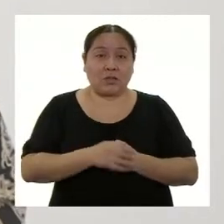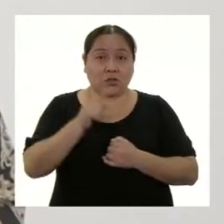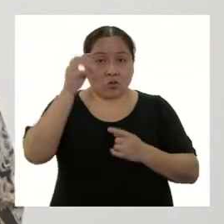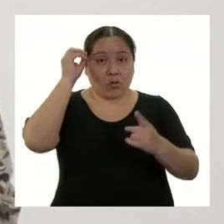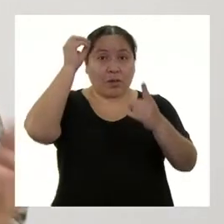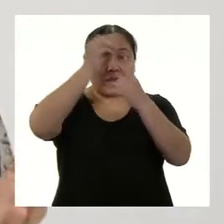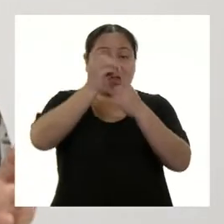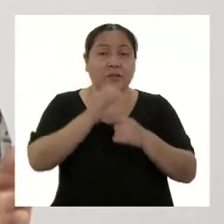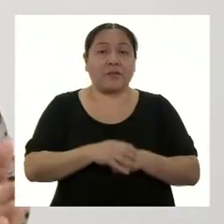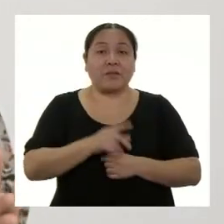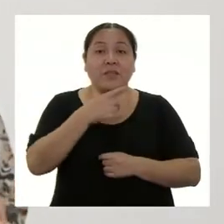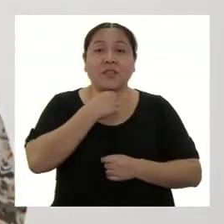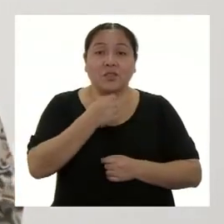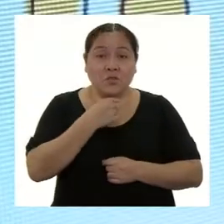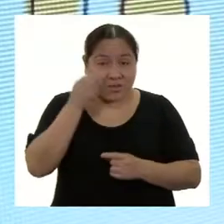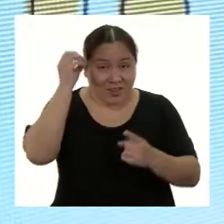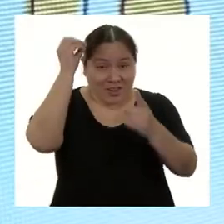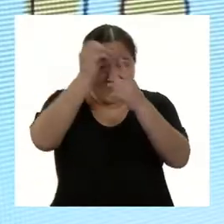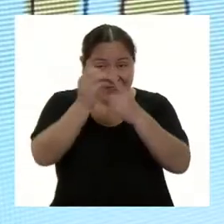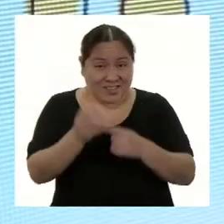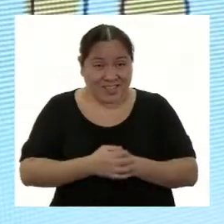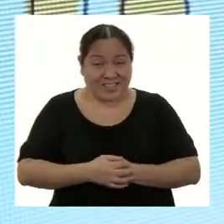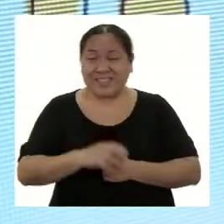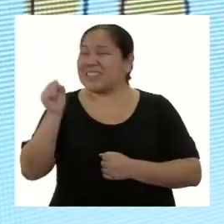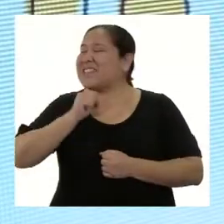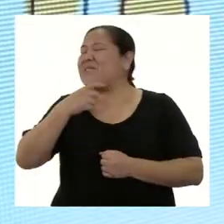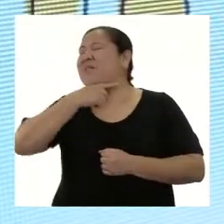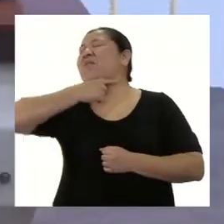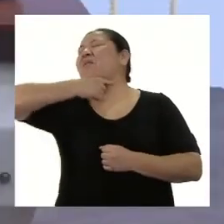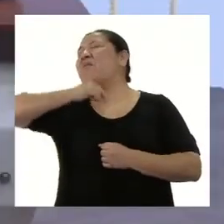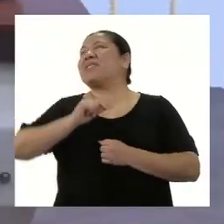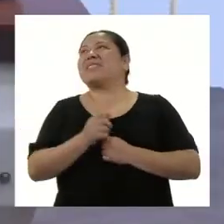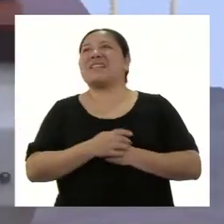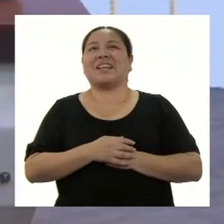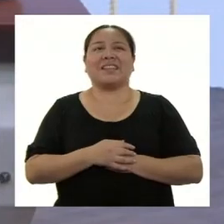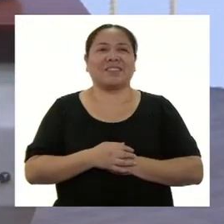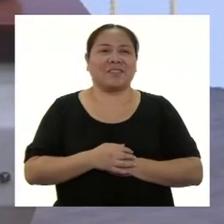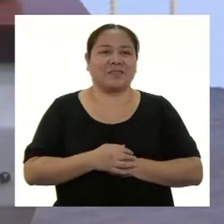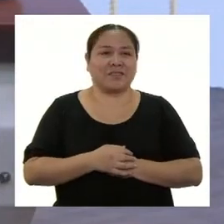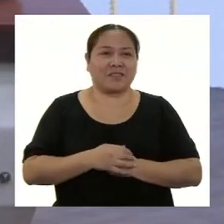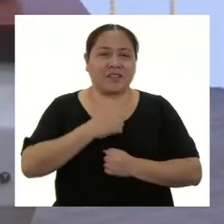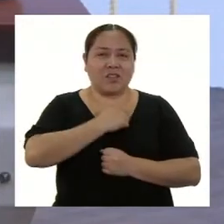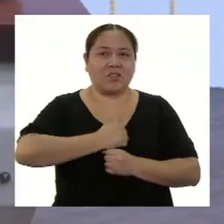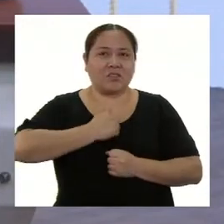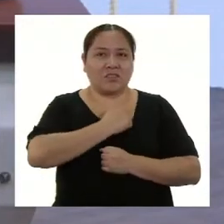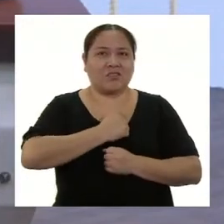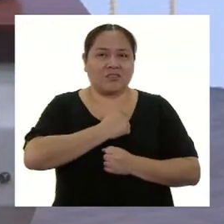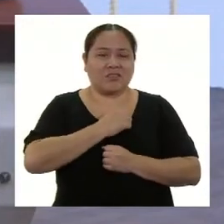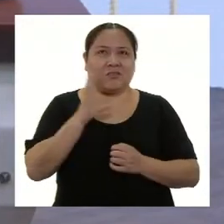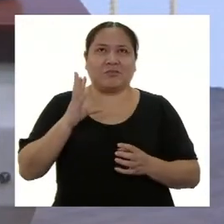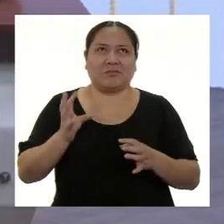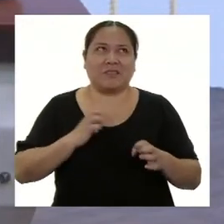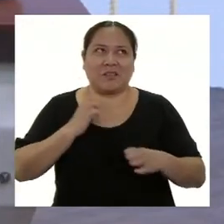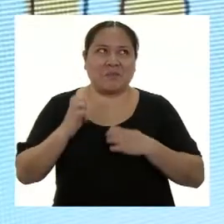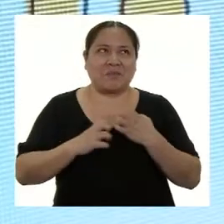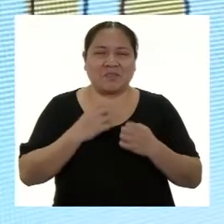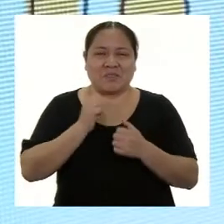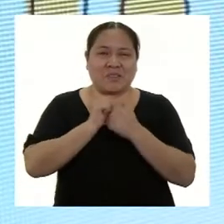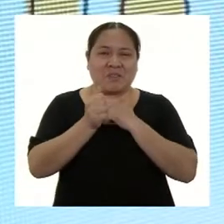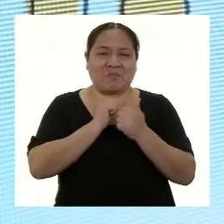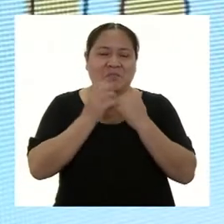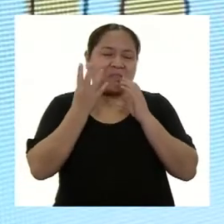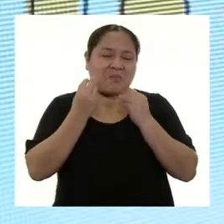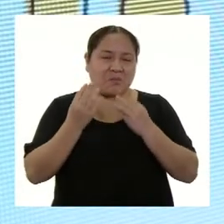reto. ¿Les gustan los retos? ¡Me encantan! Lo siento, a veces me vuelvo muy competitiva,